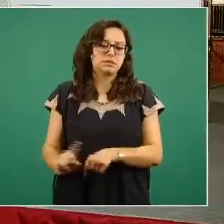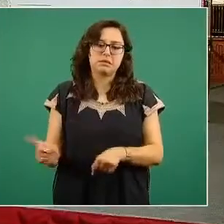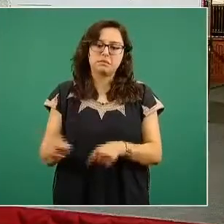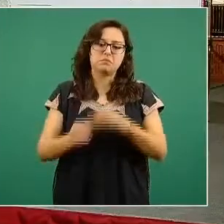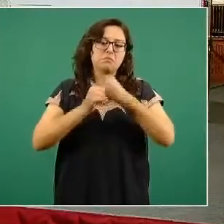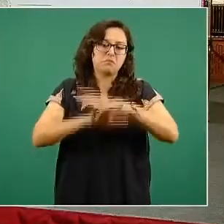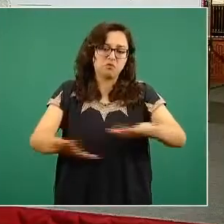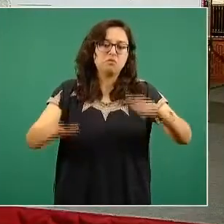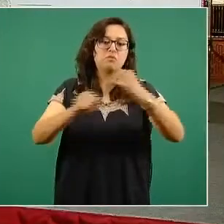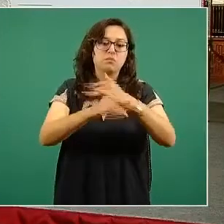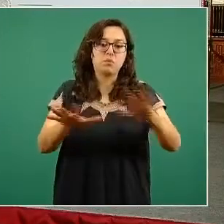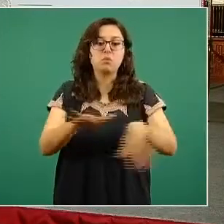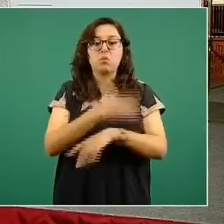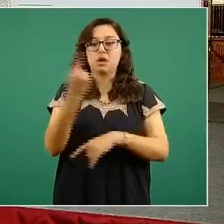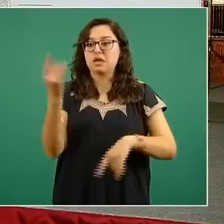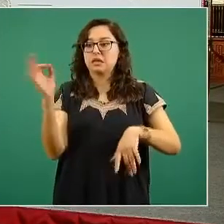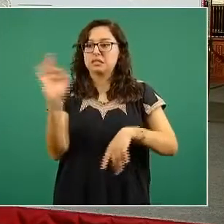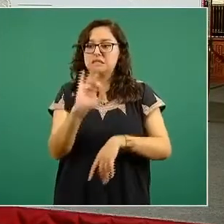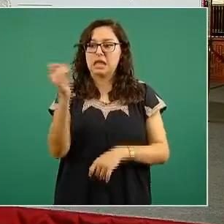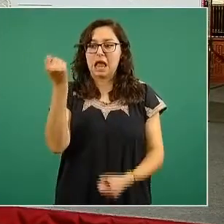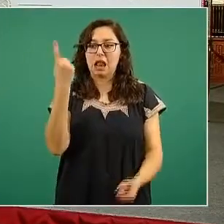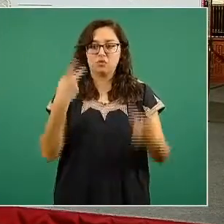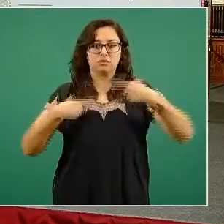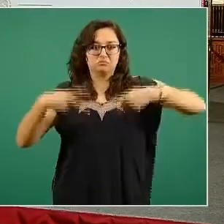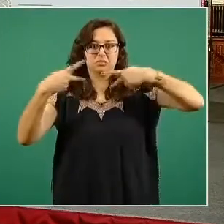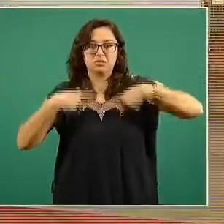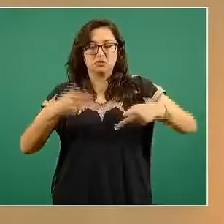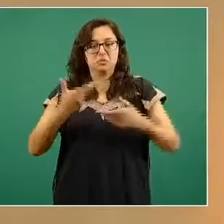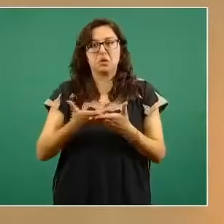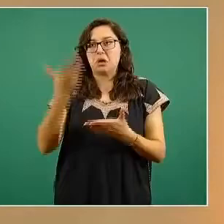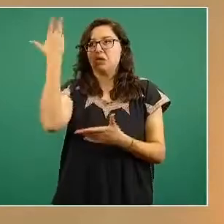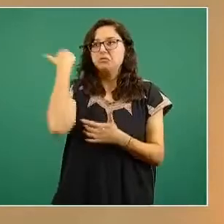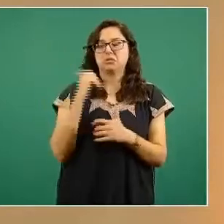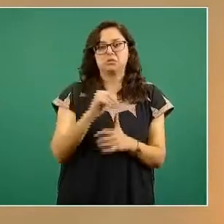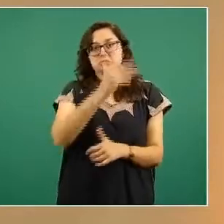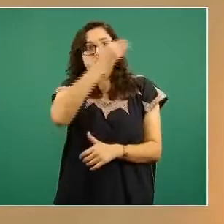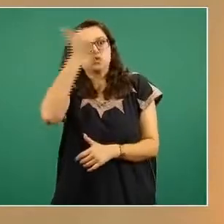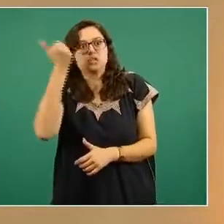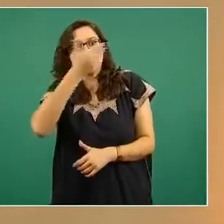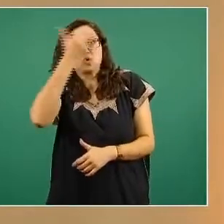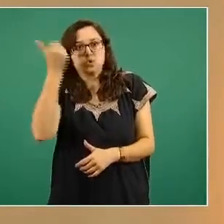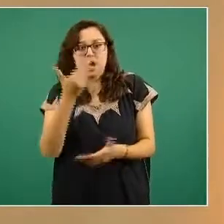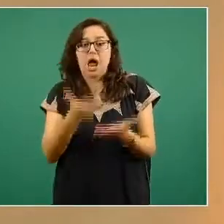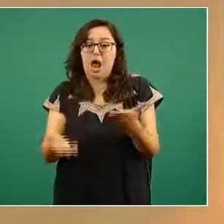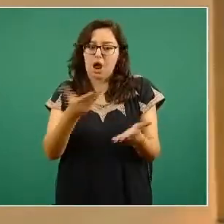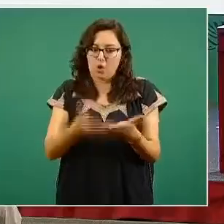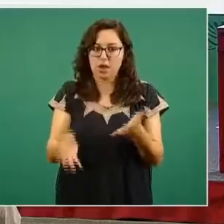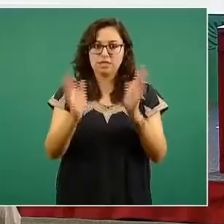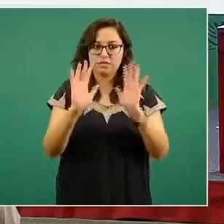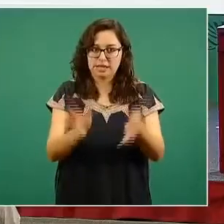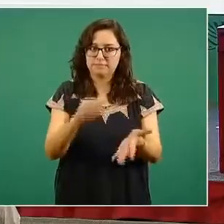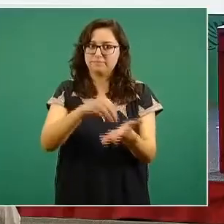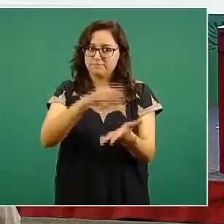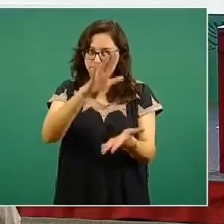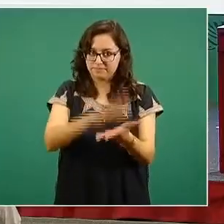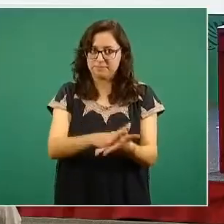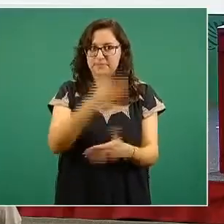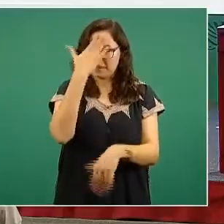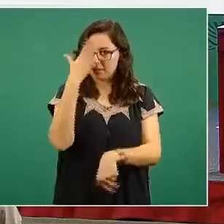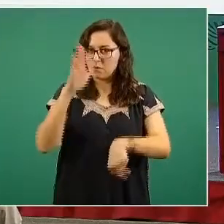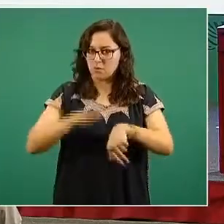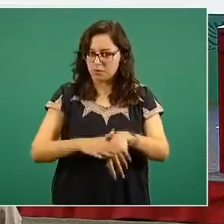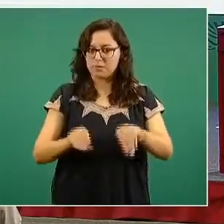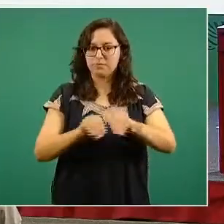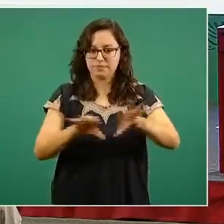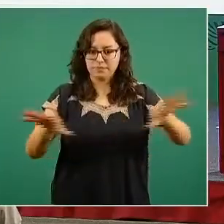quien no ha escuchado esto y lo oye por primera vez tenga claro estos fundamentos. Aquí está